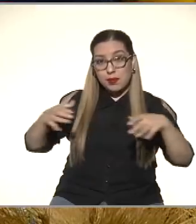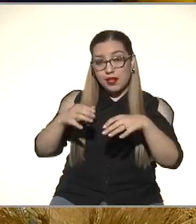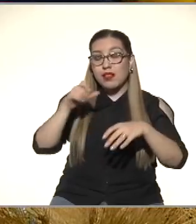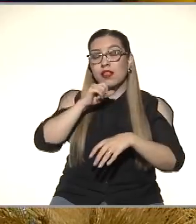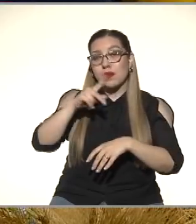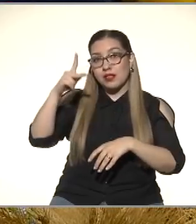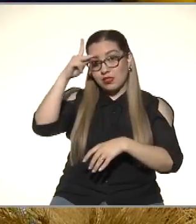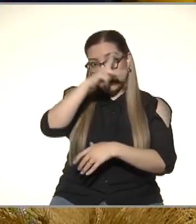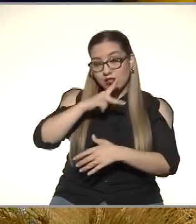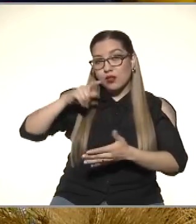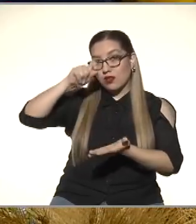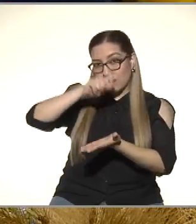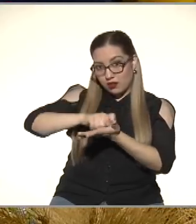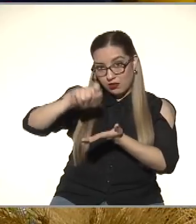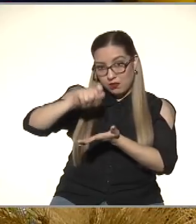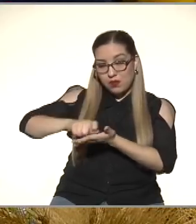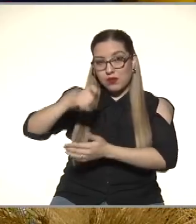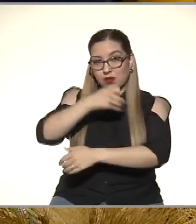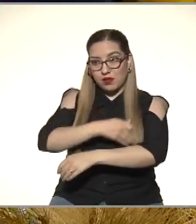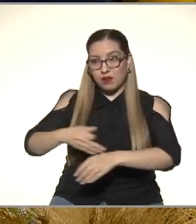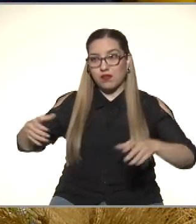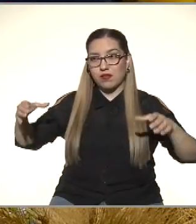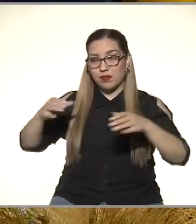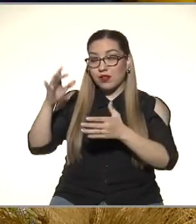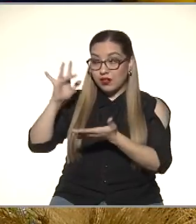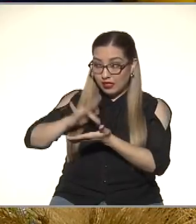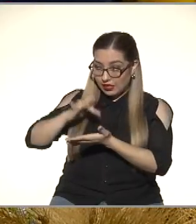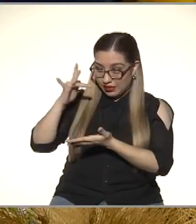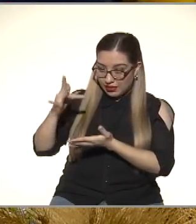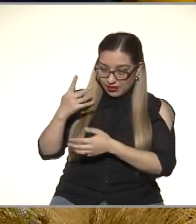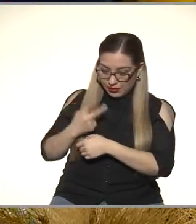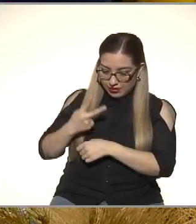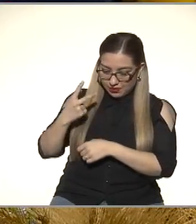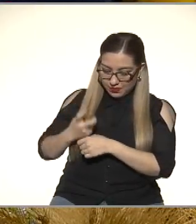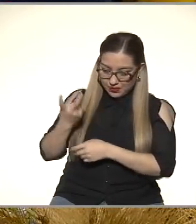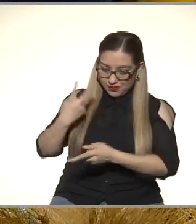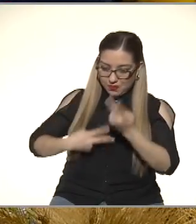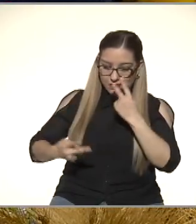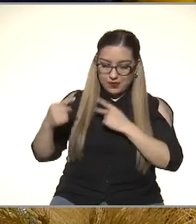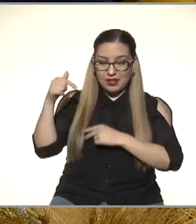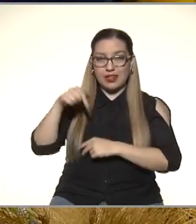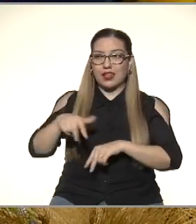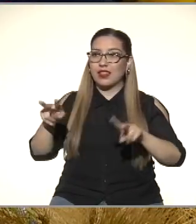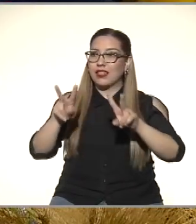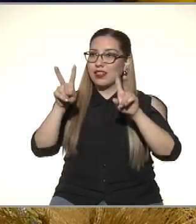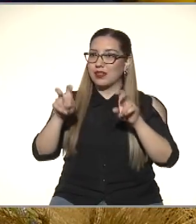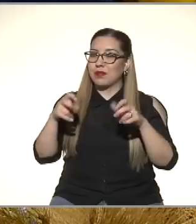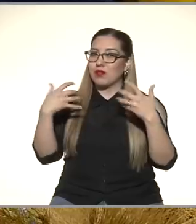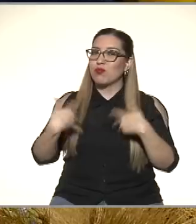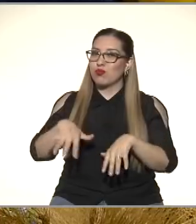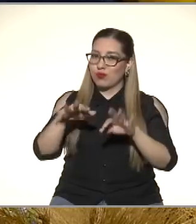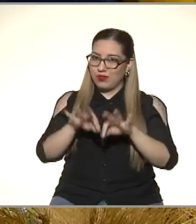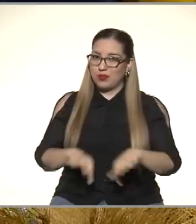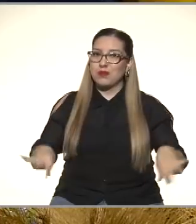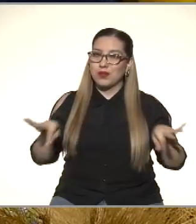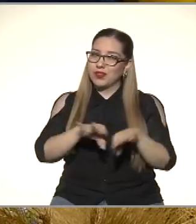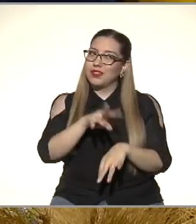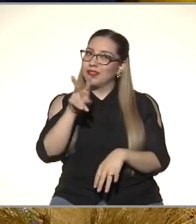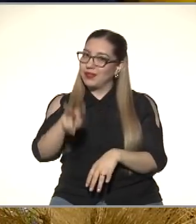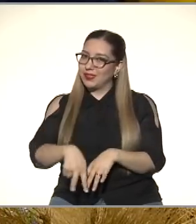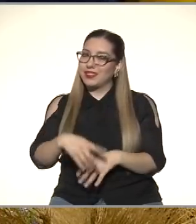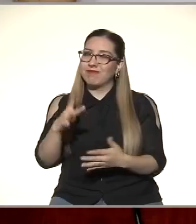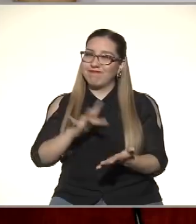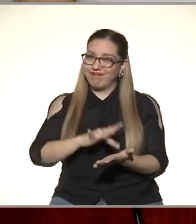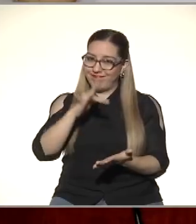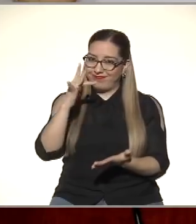familia. Bienvenido, Eduardo. Gracias por el espacio y poder estar con ustedes en este tema que en verdad es importante. ¿Verdad? Muchas